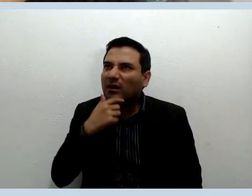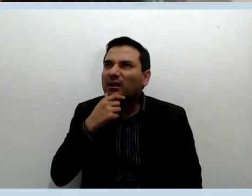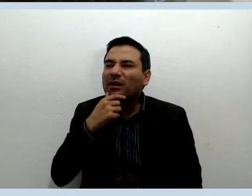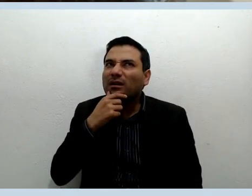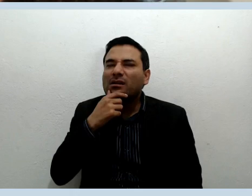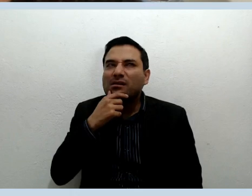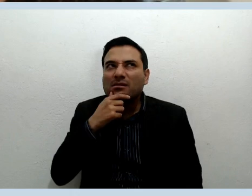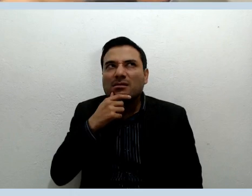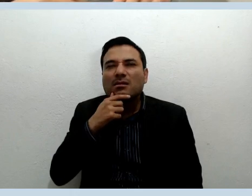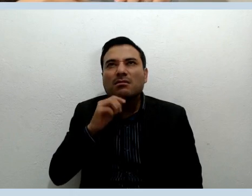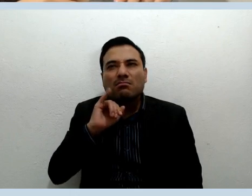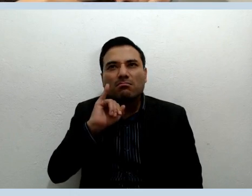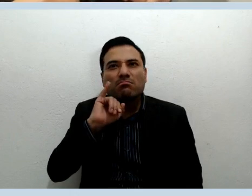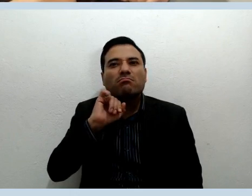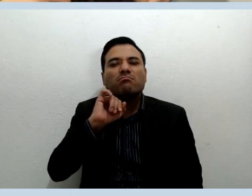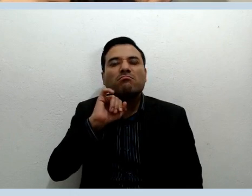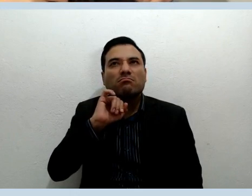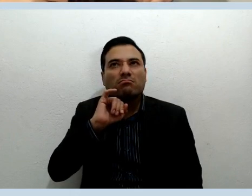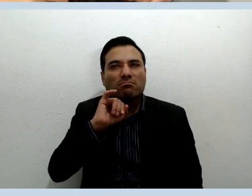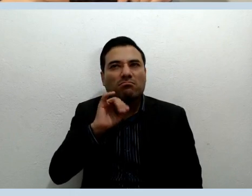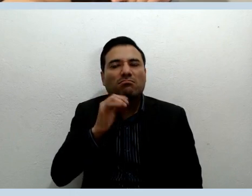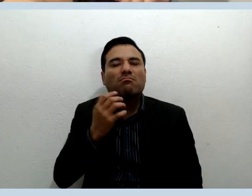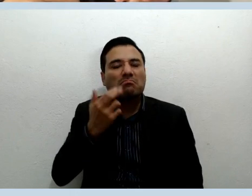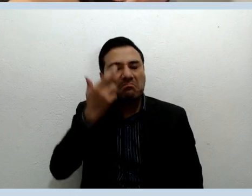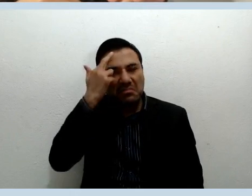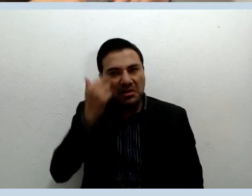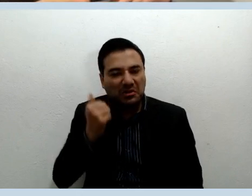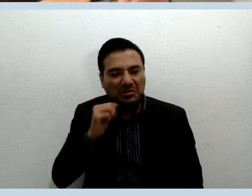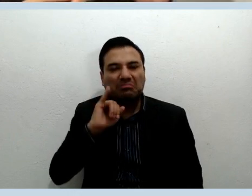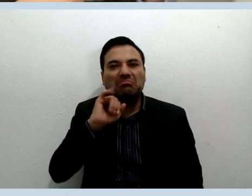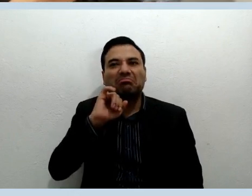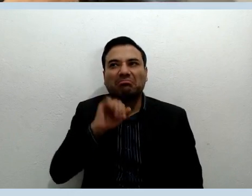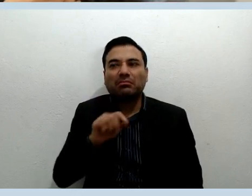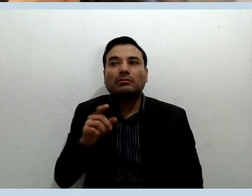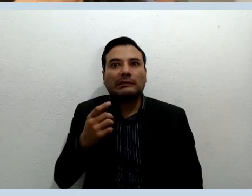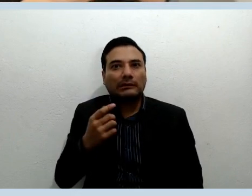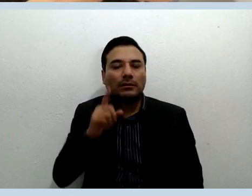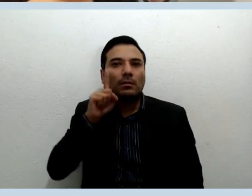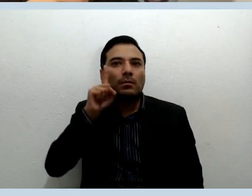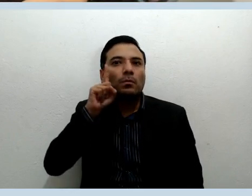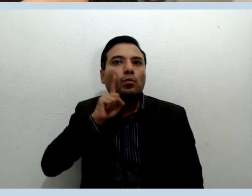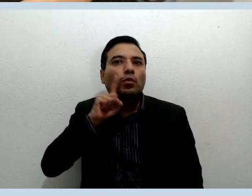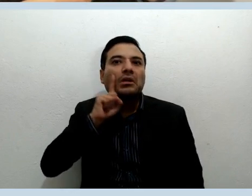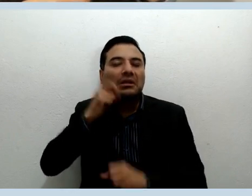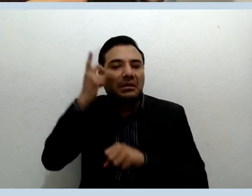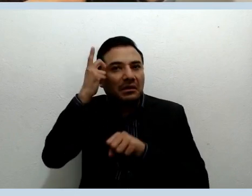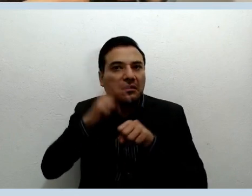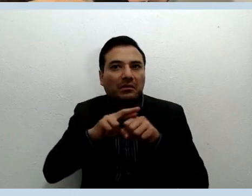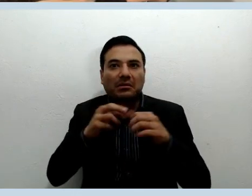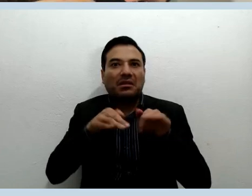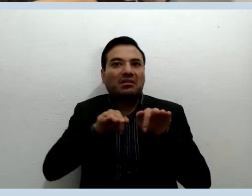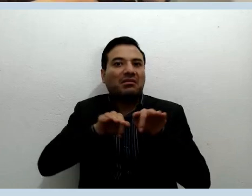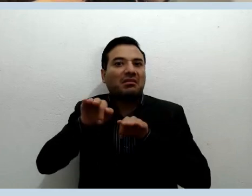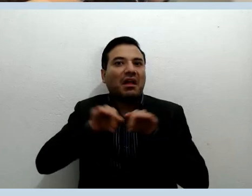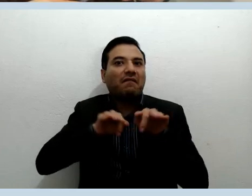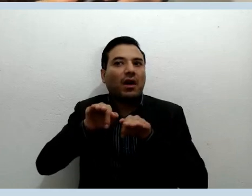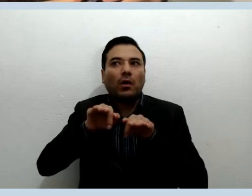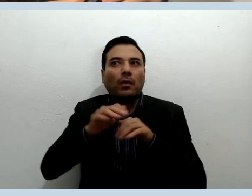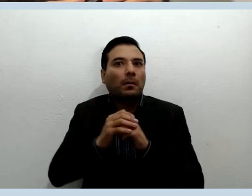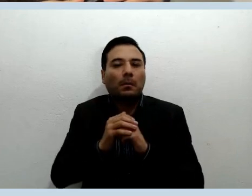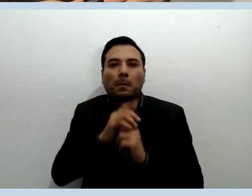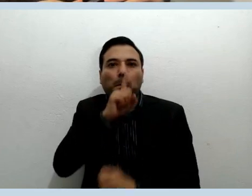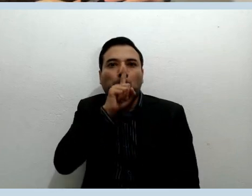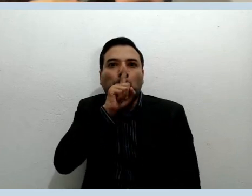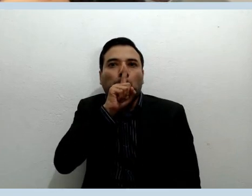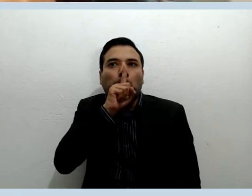momento como que hablamos del hecho de lo invisibilizadas que está la labor de las mujeres directoras